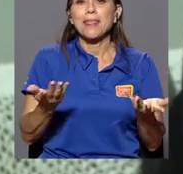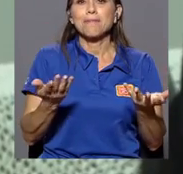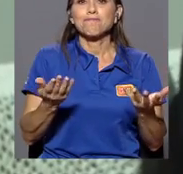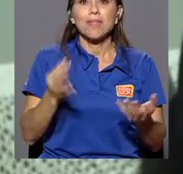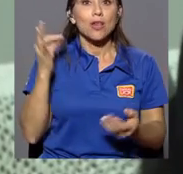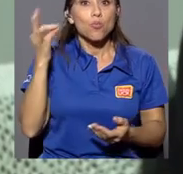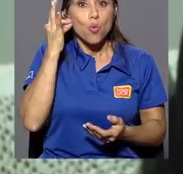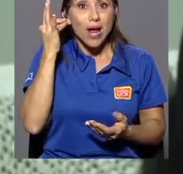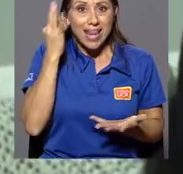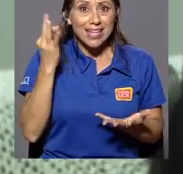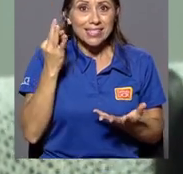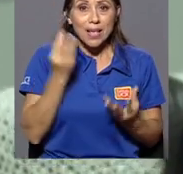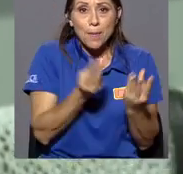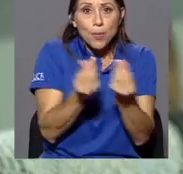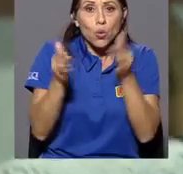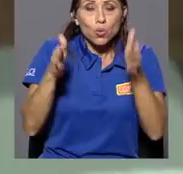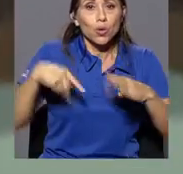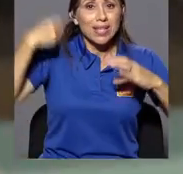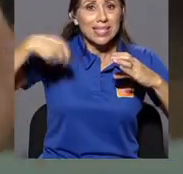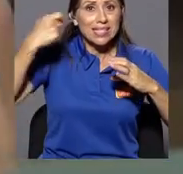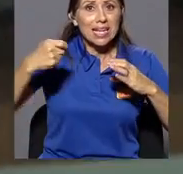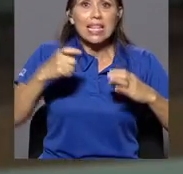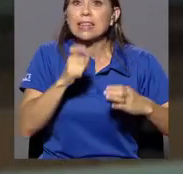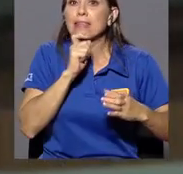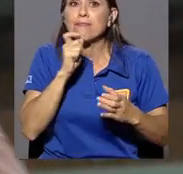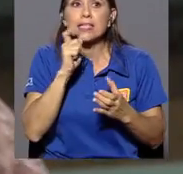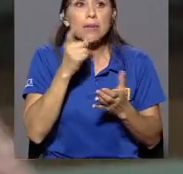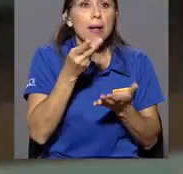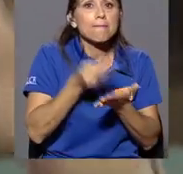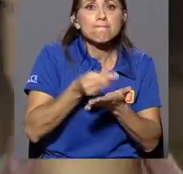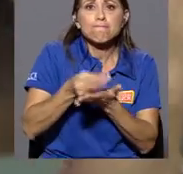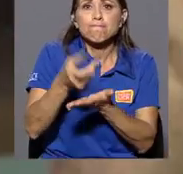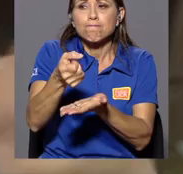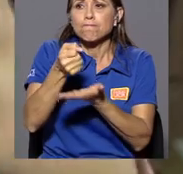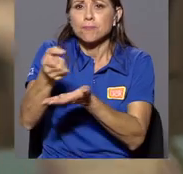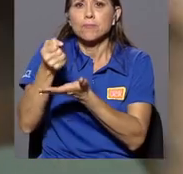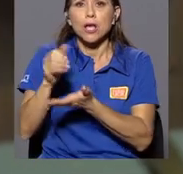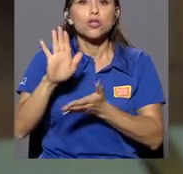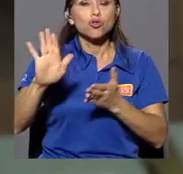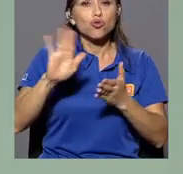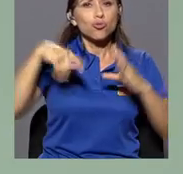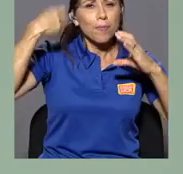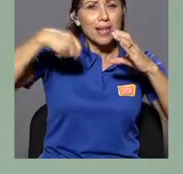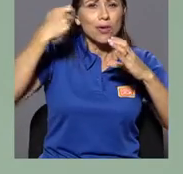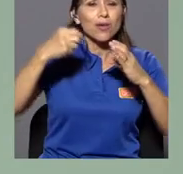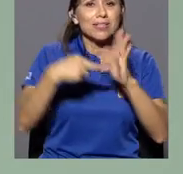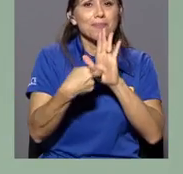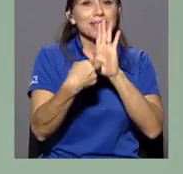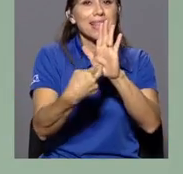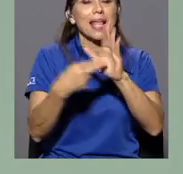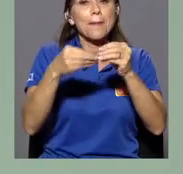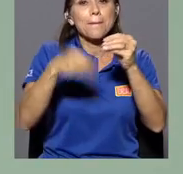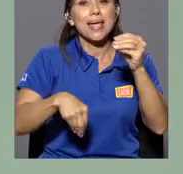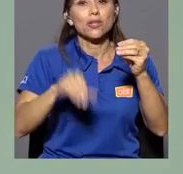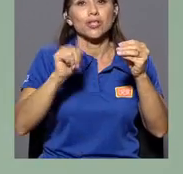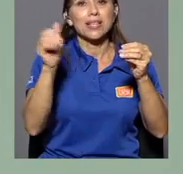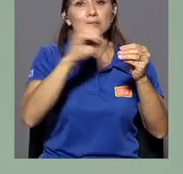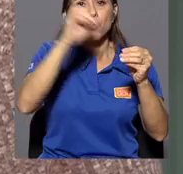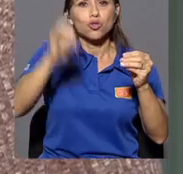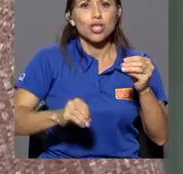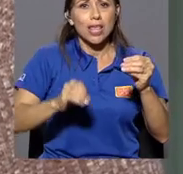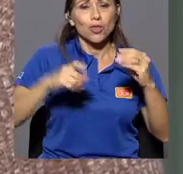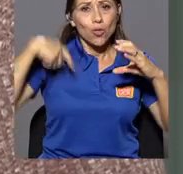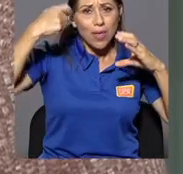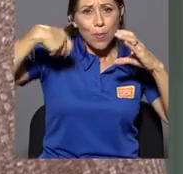mujeres productoras de cine poder acceder a recursos, ¿verdad? Sus producciones representan menos del 10% de las producciones de cine